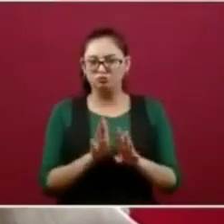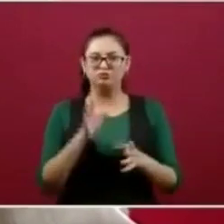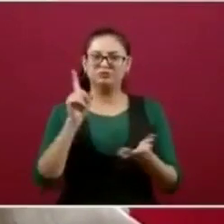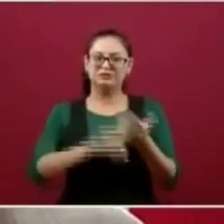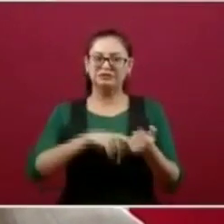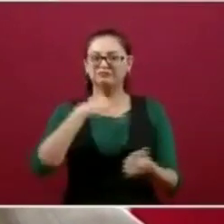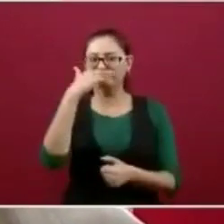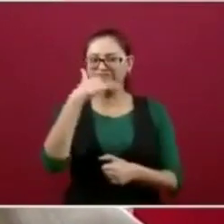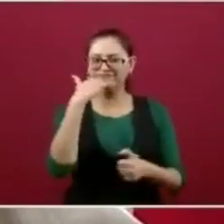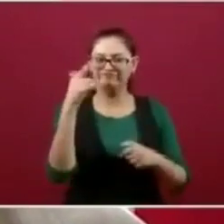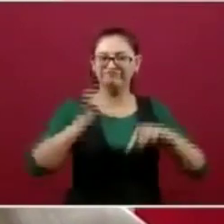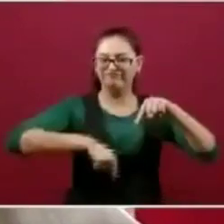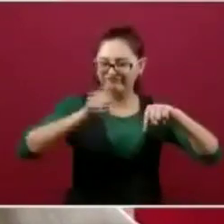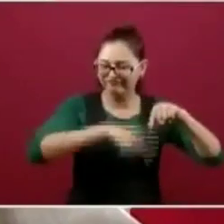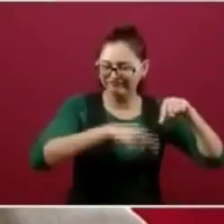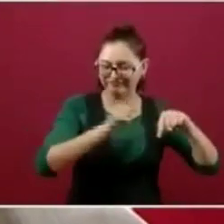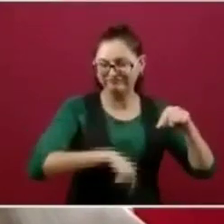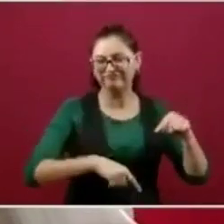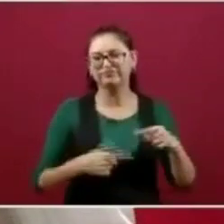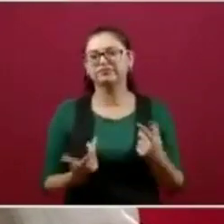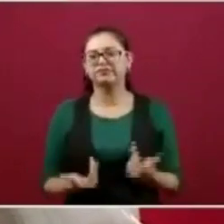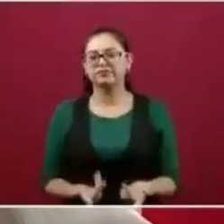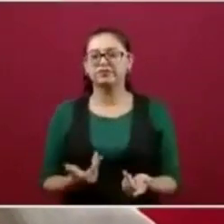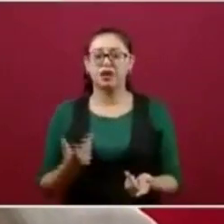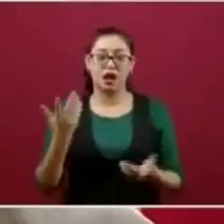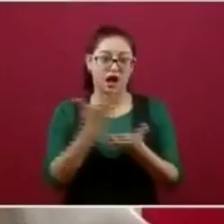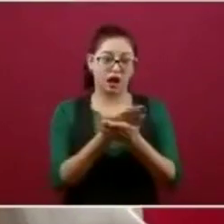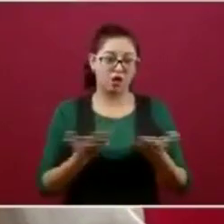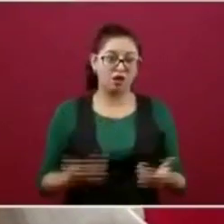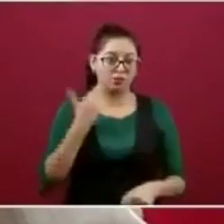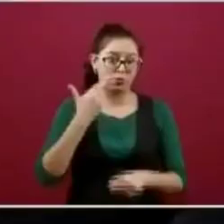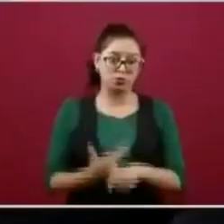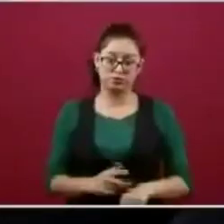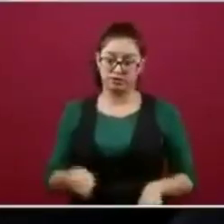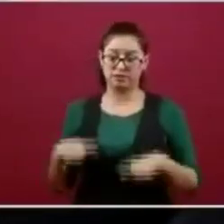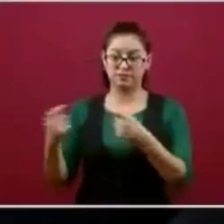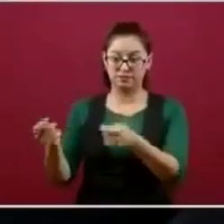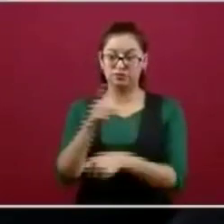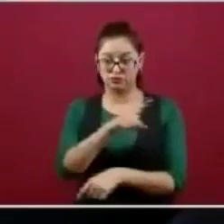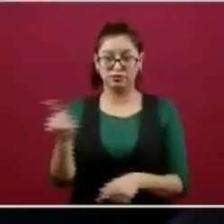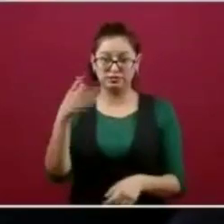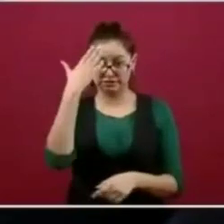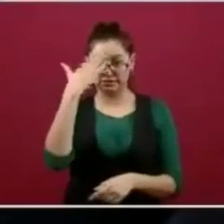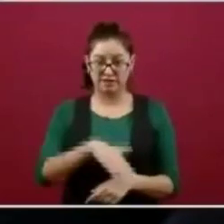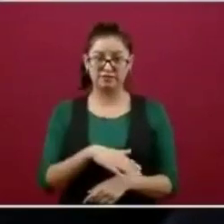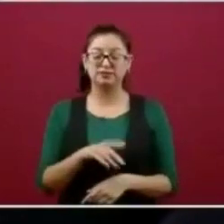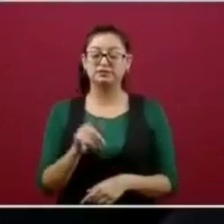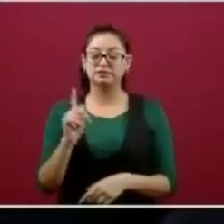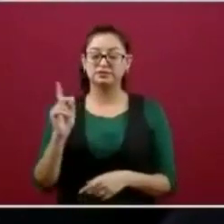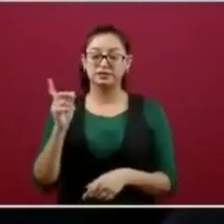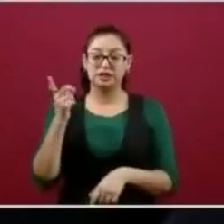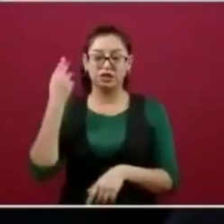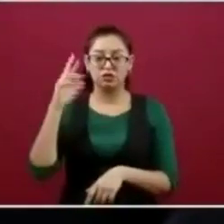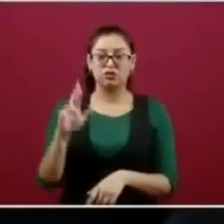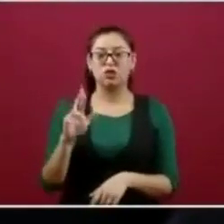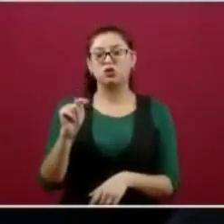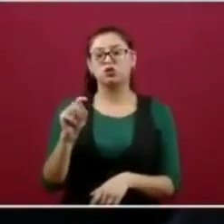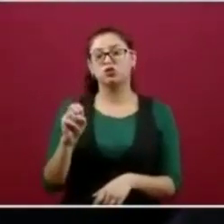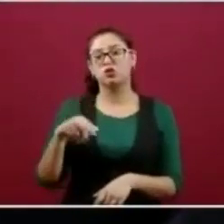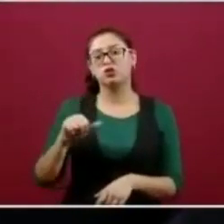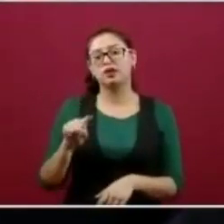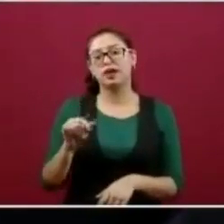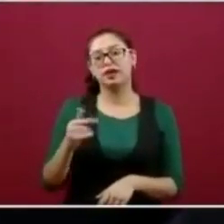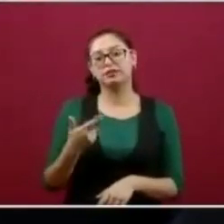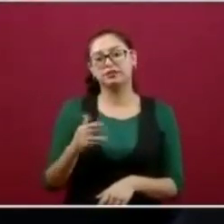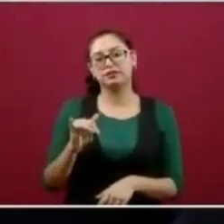instituto, que es enorme. Tenemos un gran comisionado, ustedes conocen, es el doctor Tonatiuh Guillén,